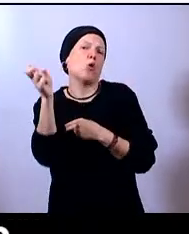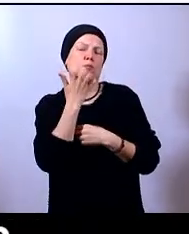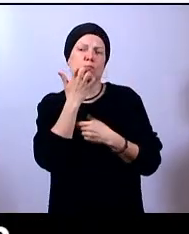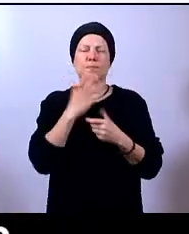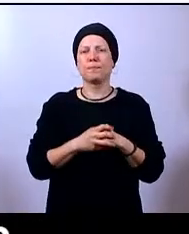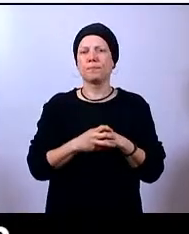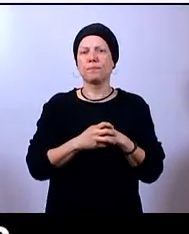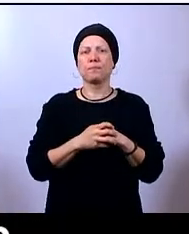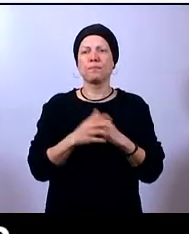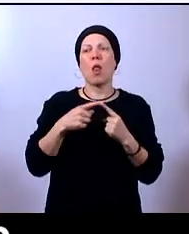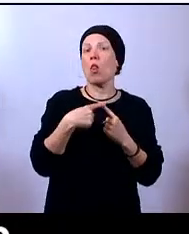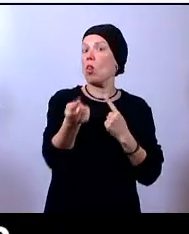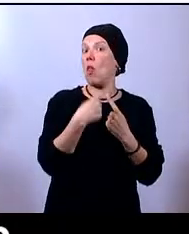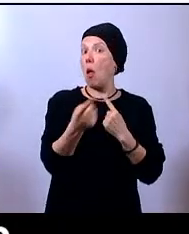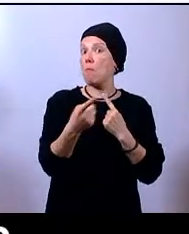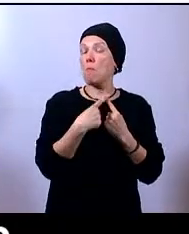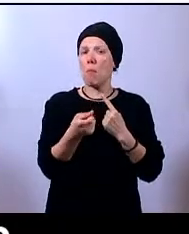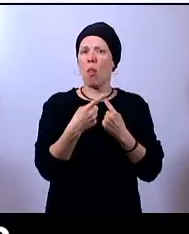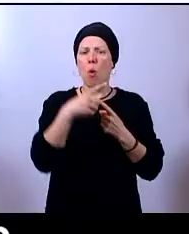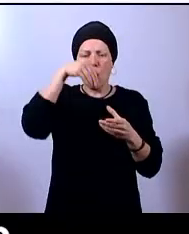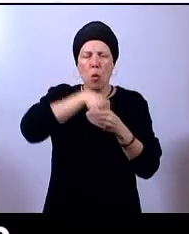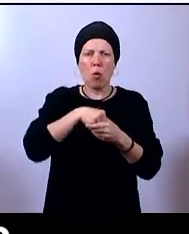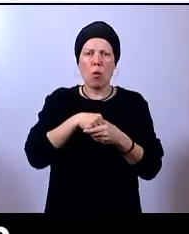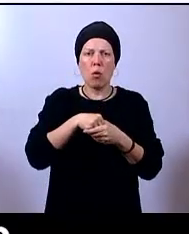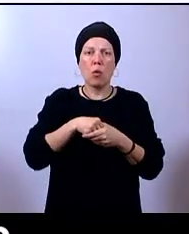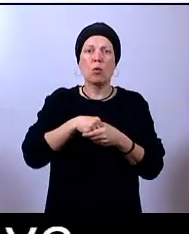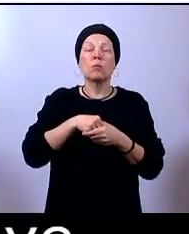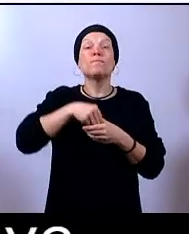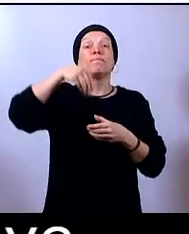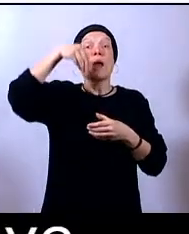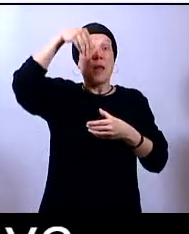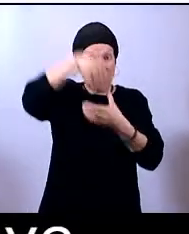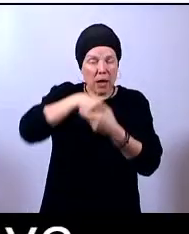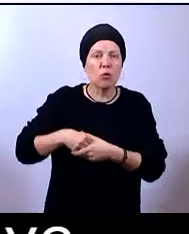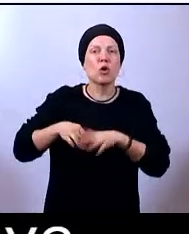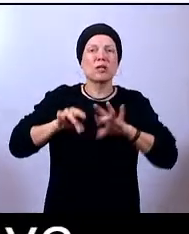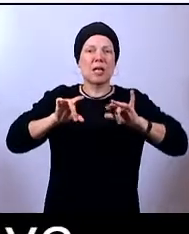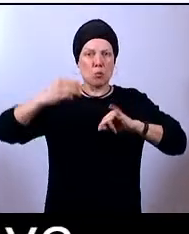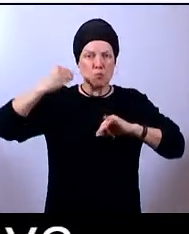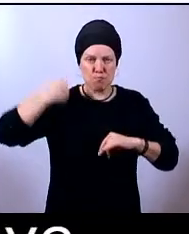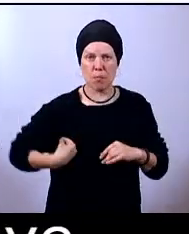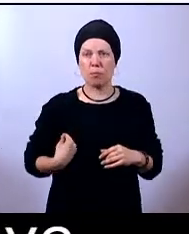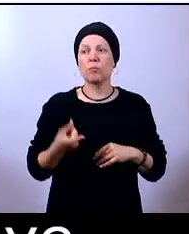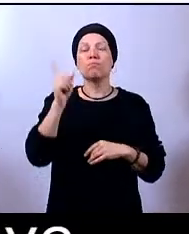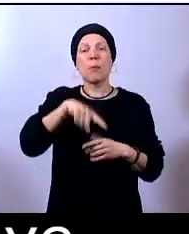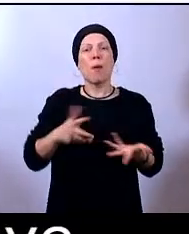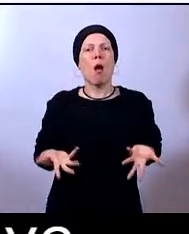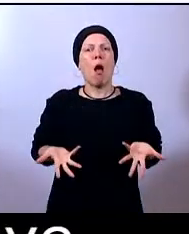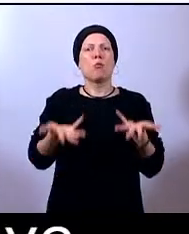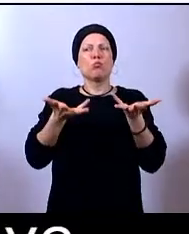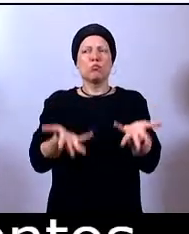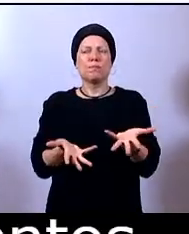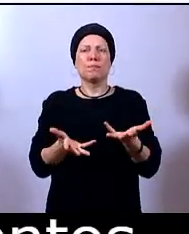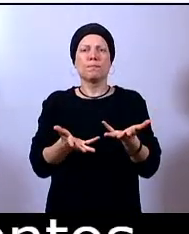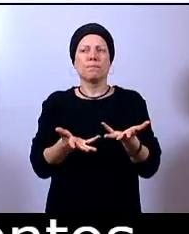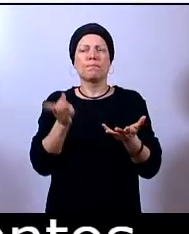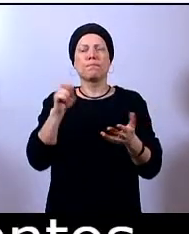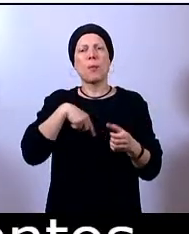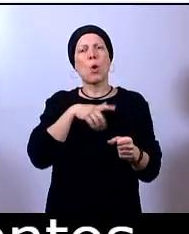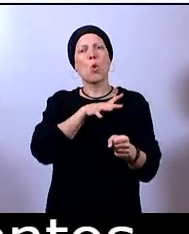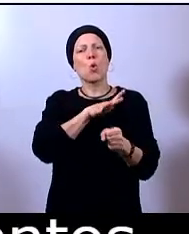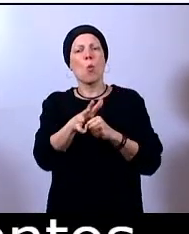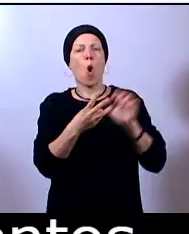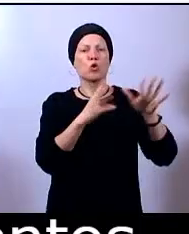de los desplazamientos que se realicen dentro del mismo término municipal. Además, la asistencia a cursos pasará a cubrirse